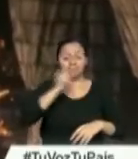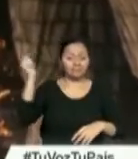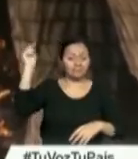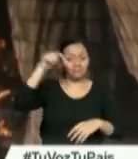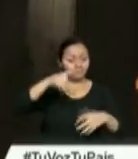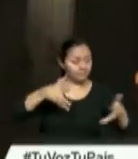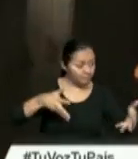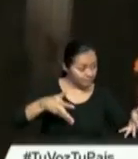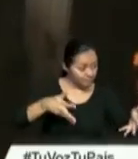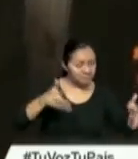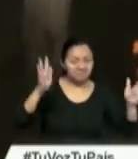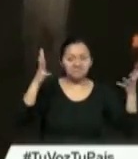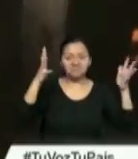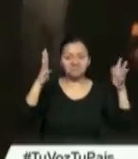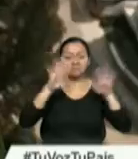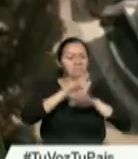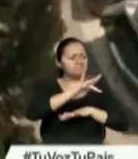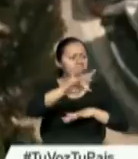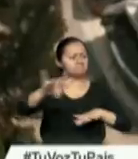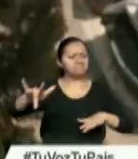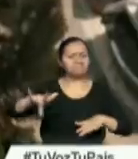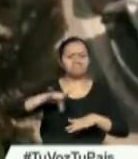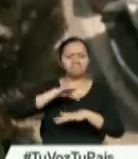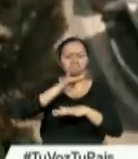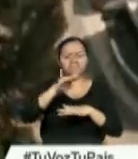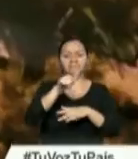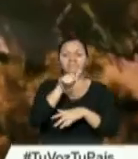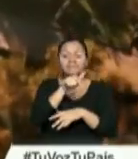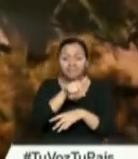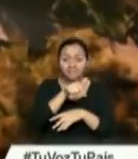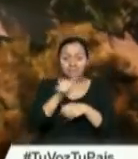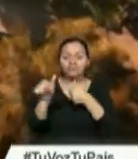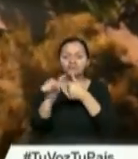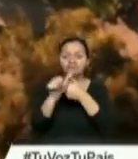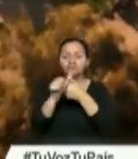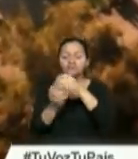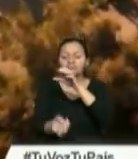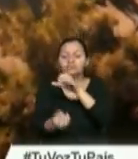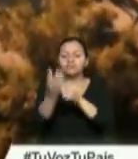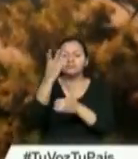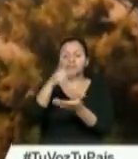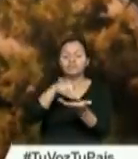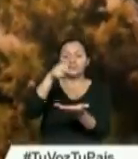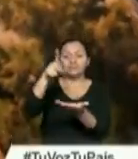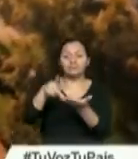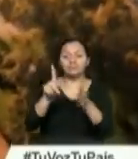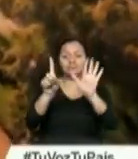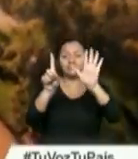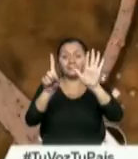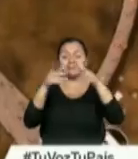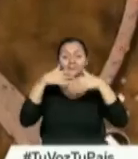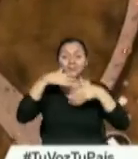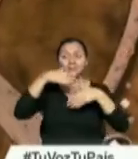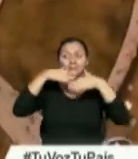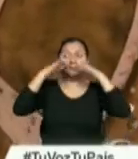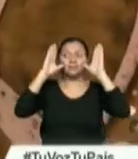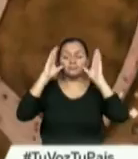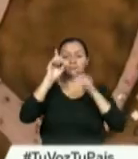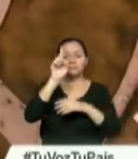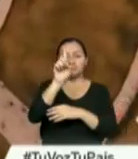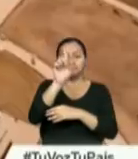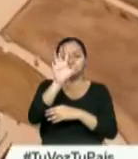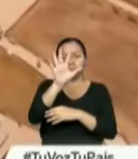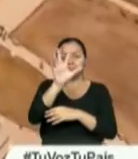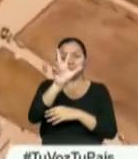solo encontraran cenizas. Y de esas cenizas, junto a las faldas del volcán Pichincha, el 6 de diciembre de 1534,